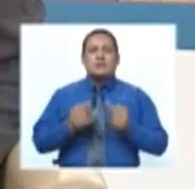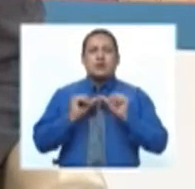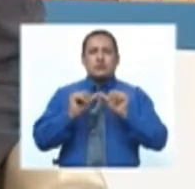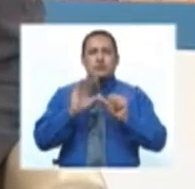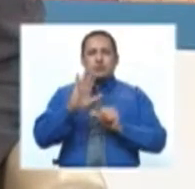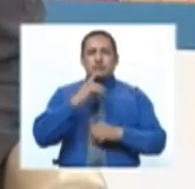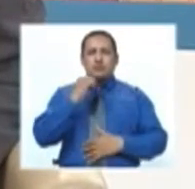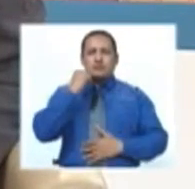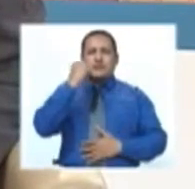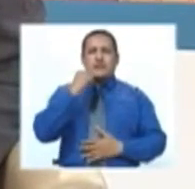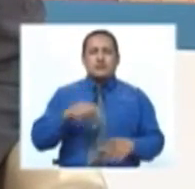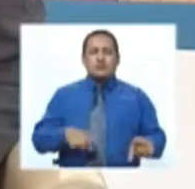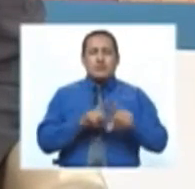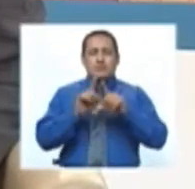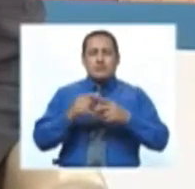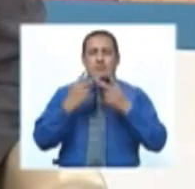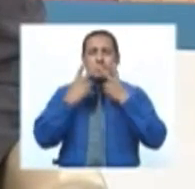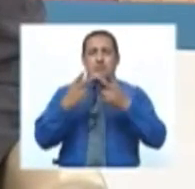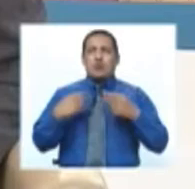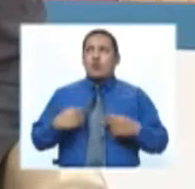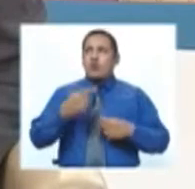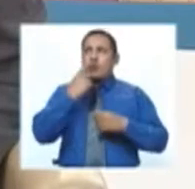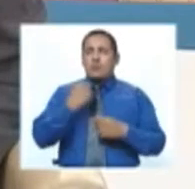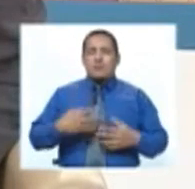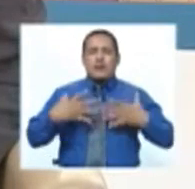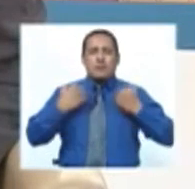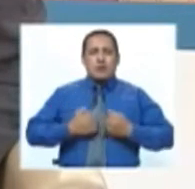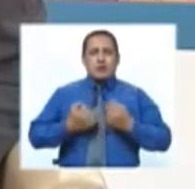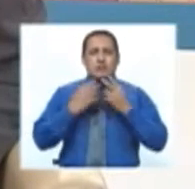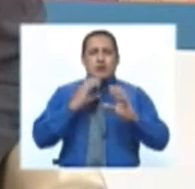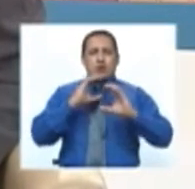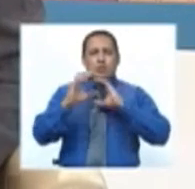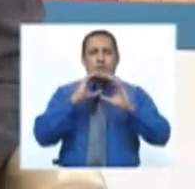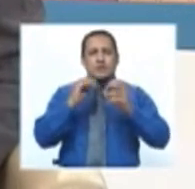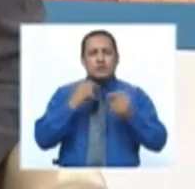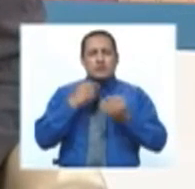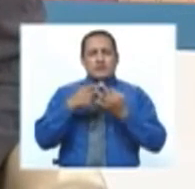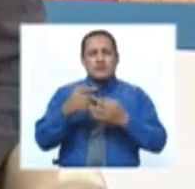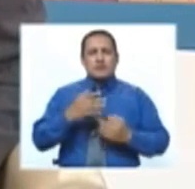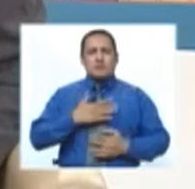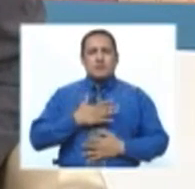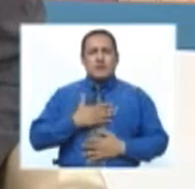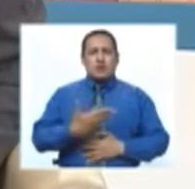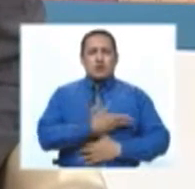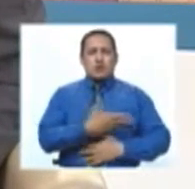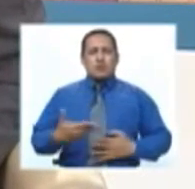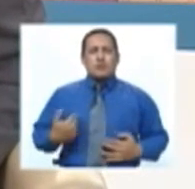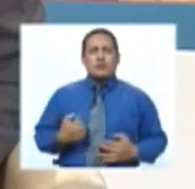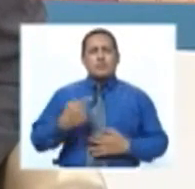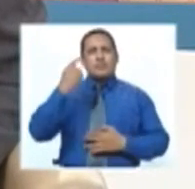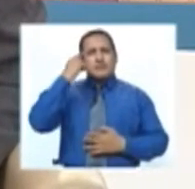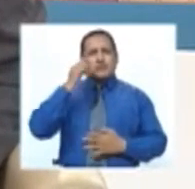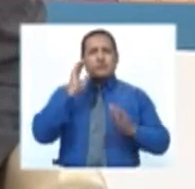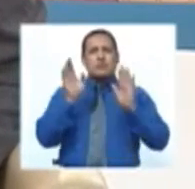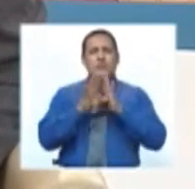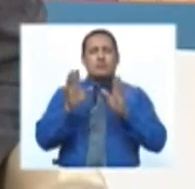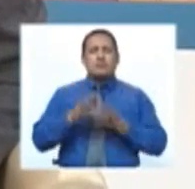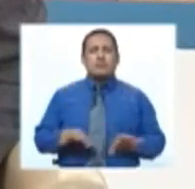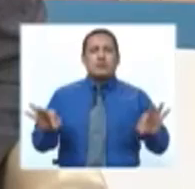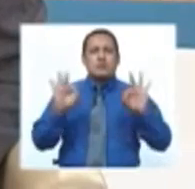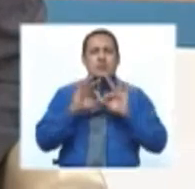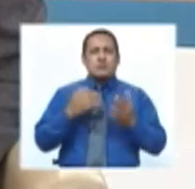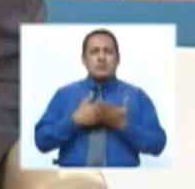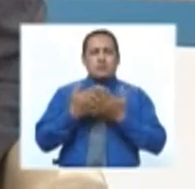Seguimos con tus derechos y estamos con el doctor Jiménez hablando de propiedad estatal y nos quedamos reflexionando sobre esta